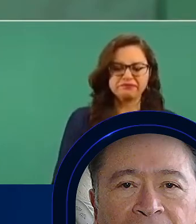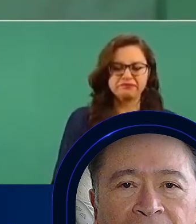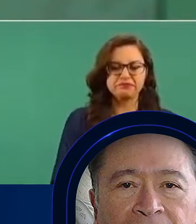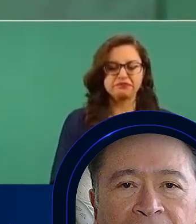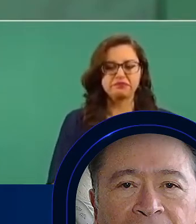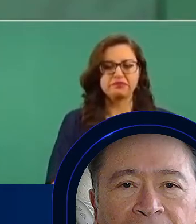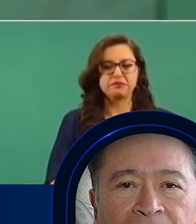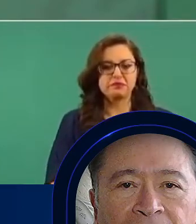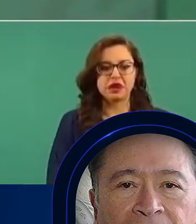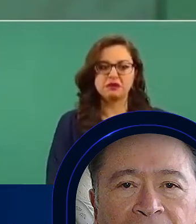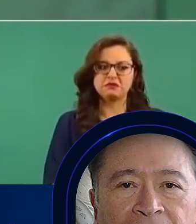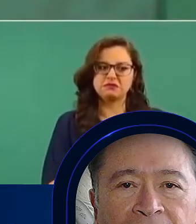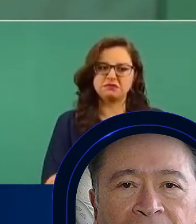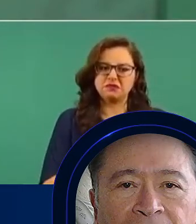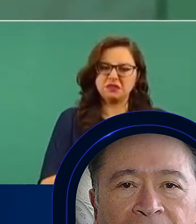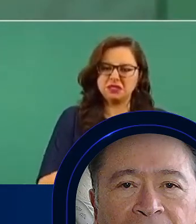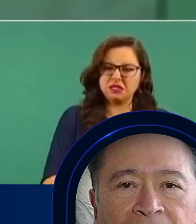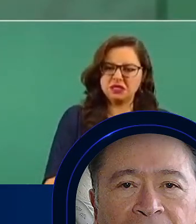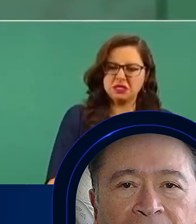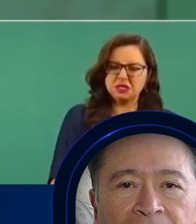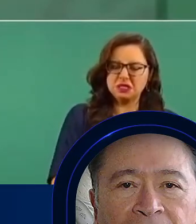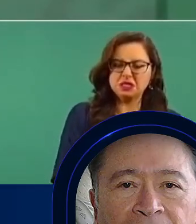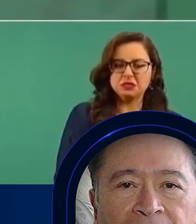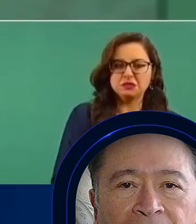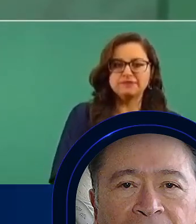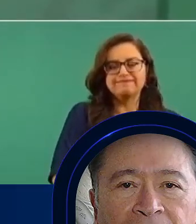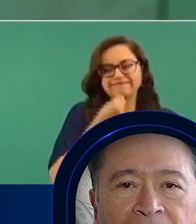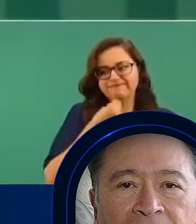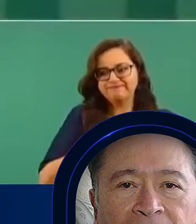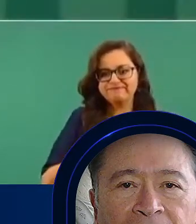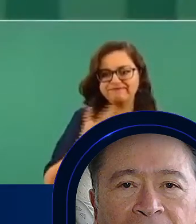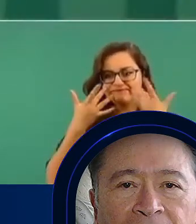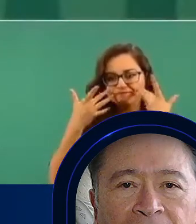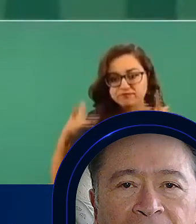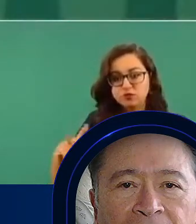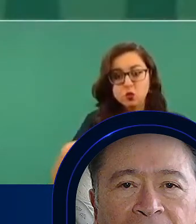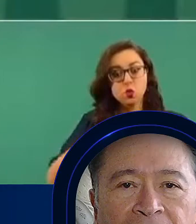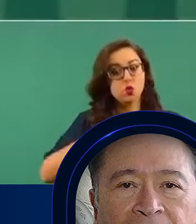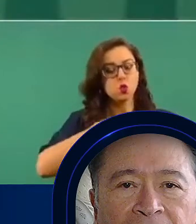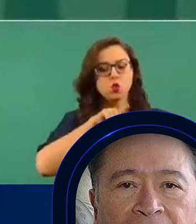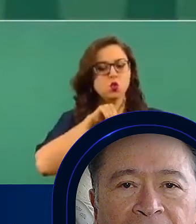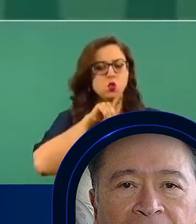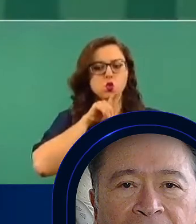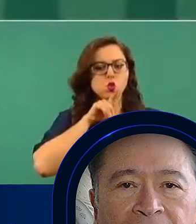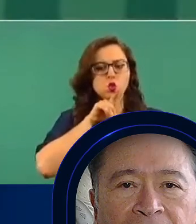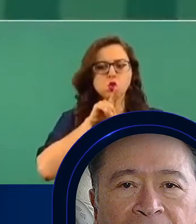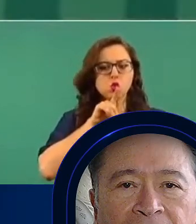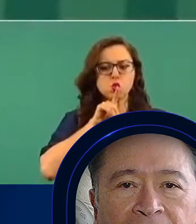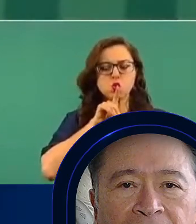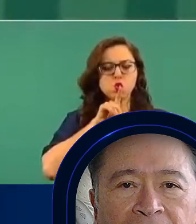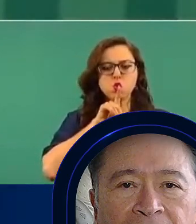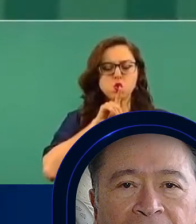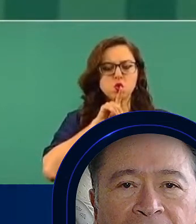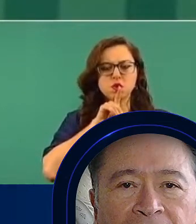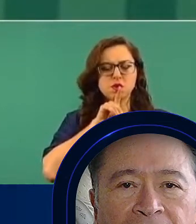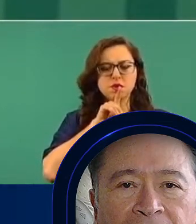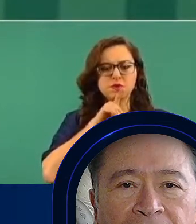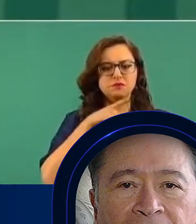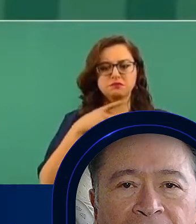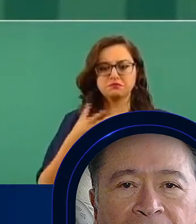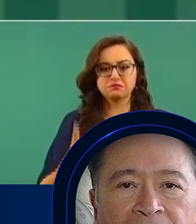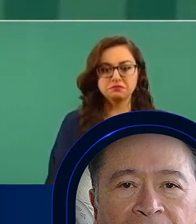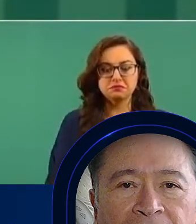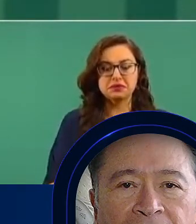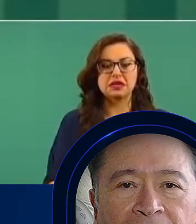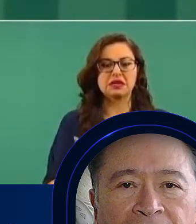renuncia del candidato Que me parece que ese panorama Está excluido de la posibilidad Aunque habrá que ver